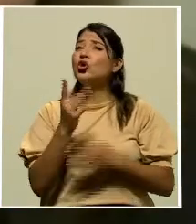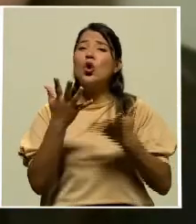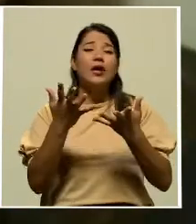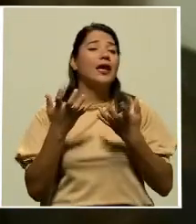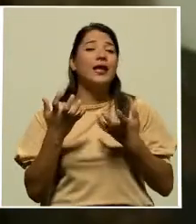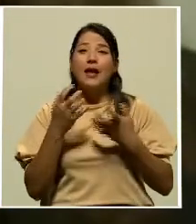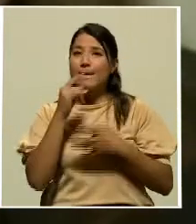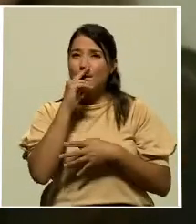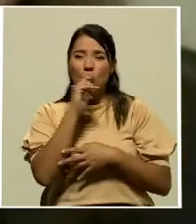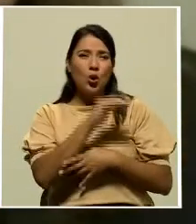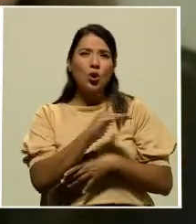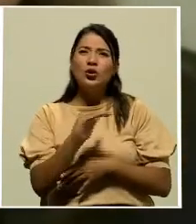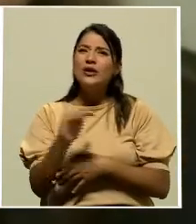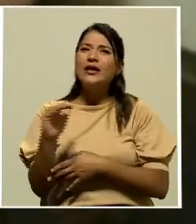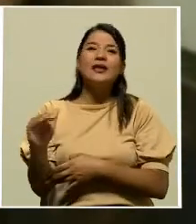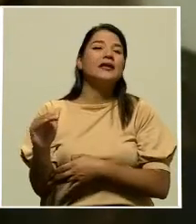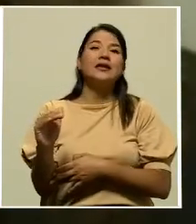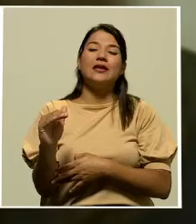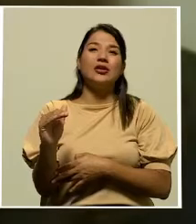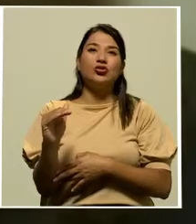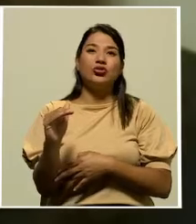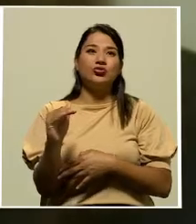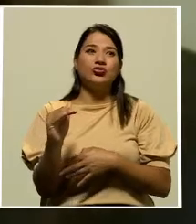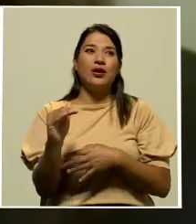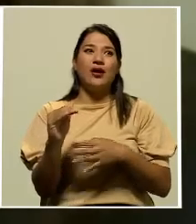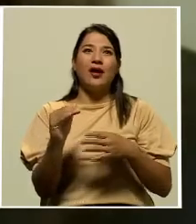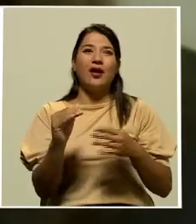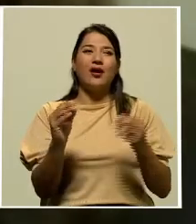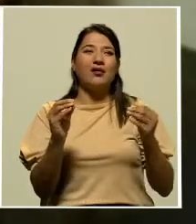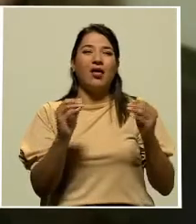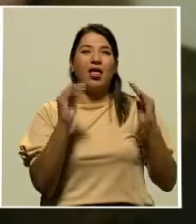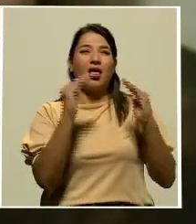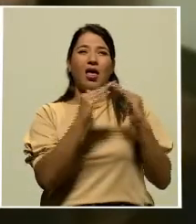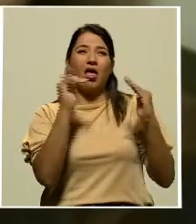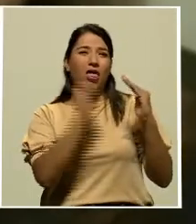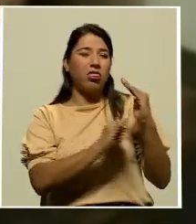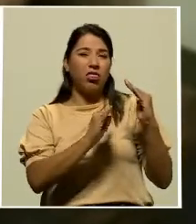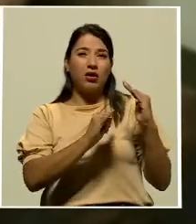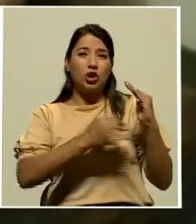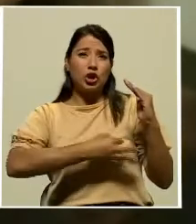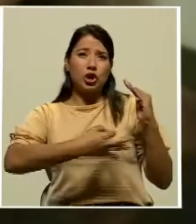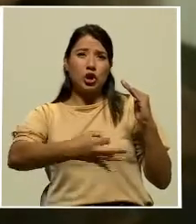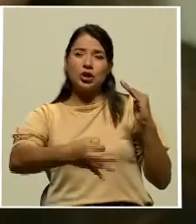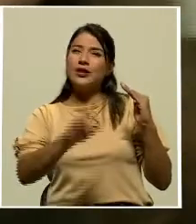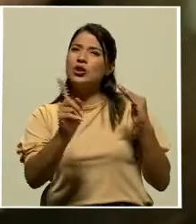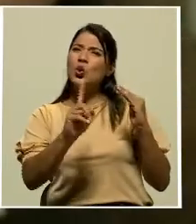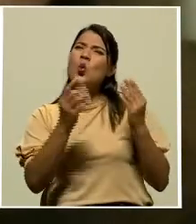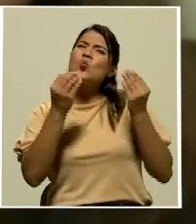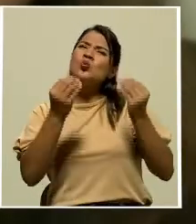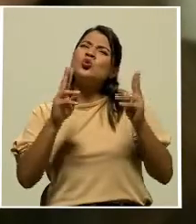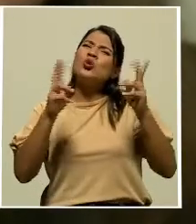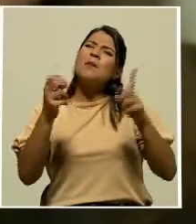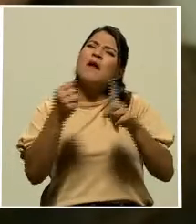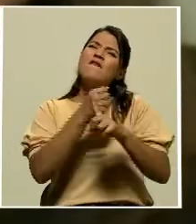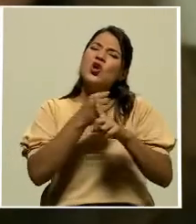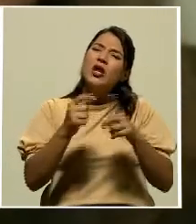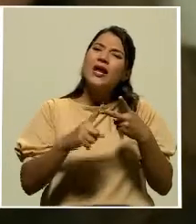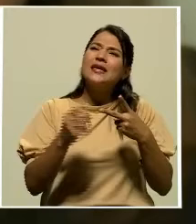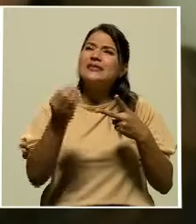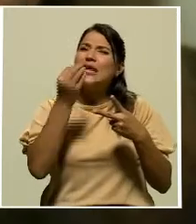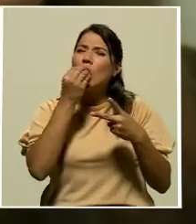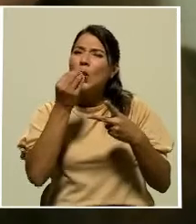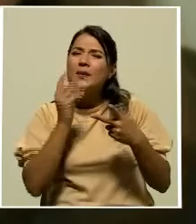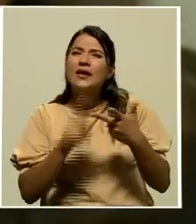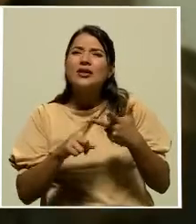expuestos a todo el tema de violencia, nutrición, don Ernesto. Entonces, hay justificativas y evidencias